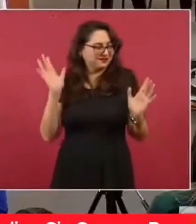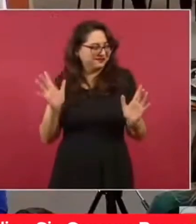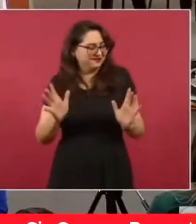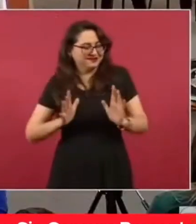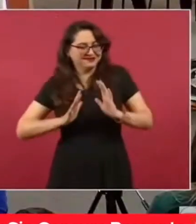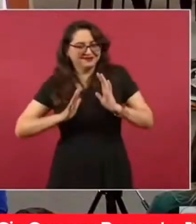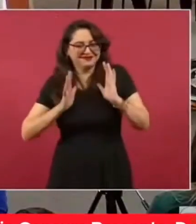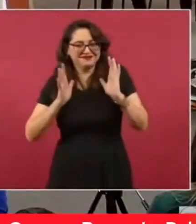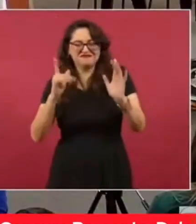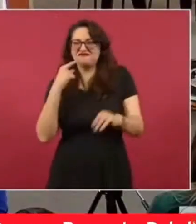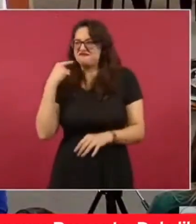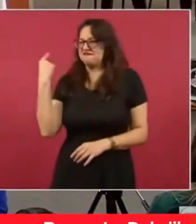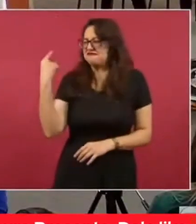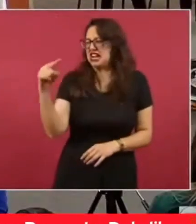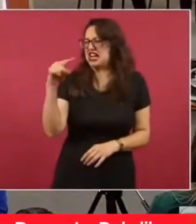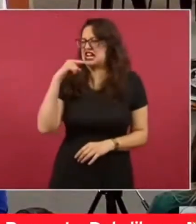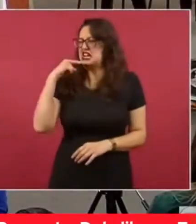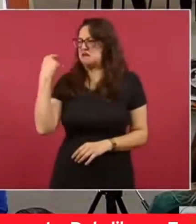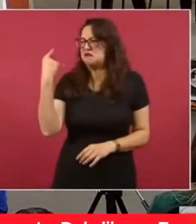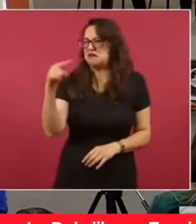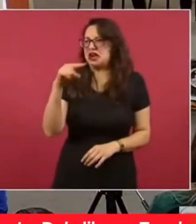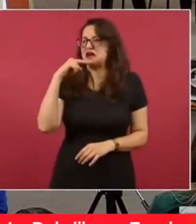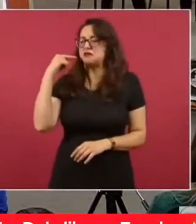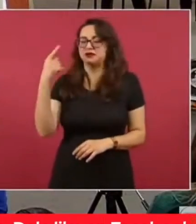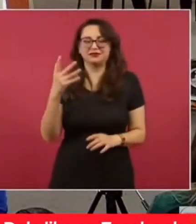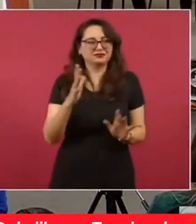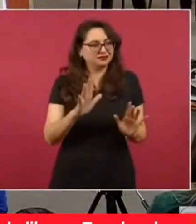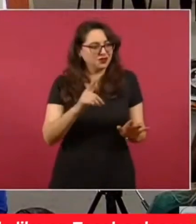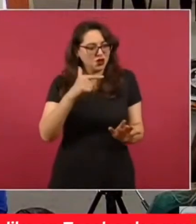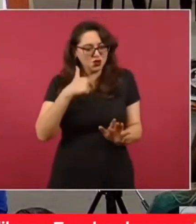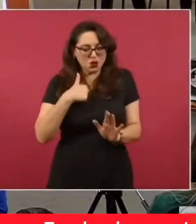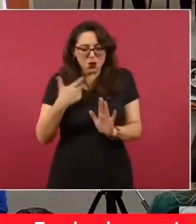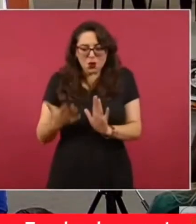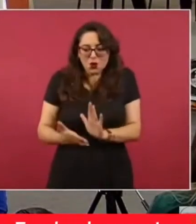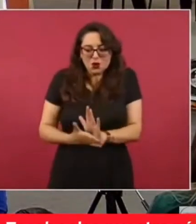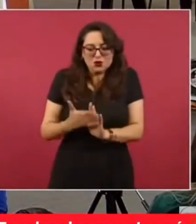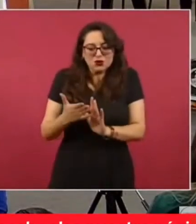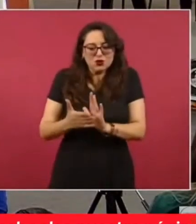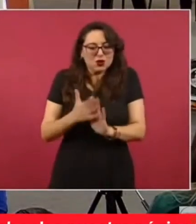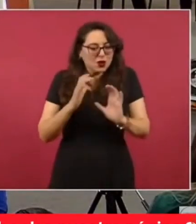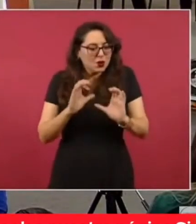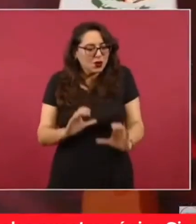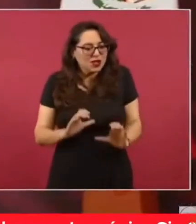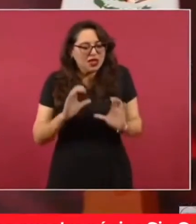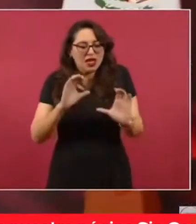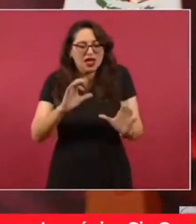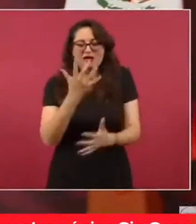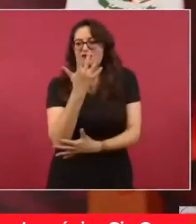cuando hemos cuidado la naturaleza